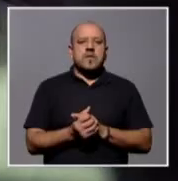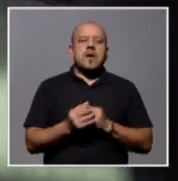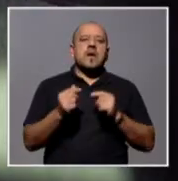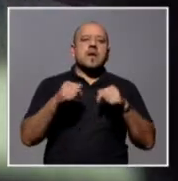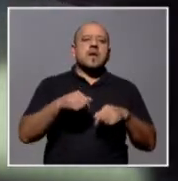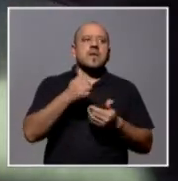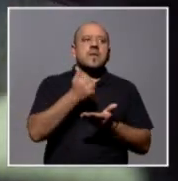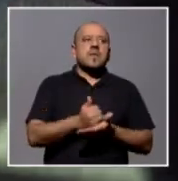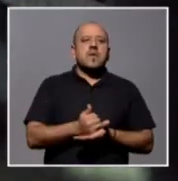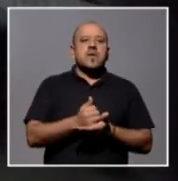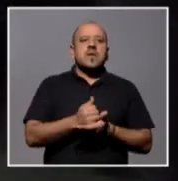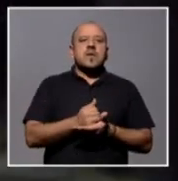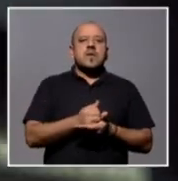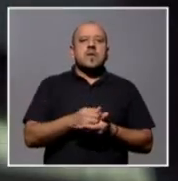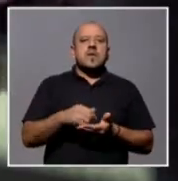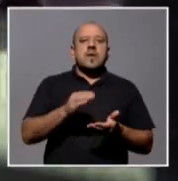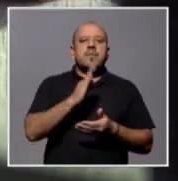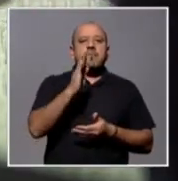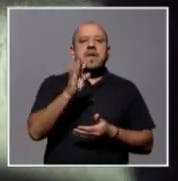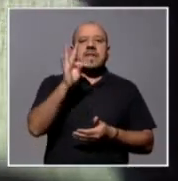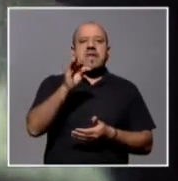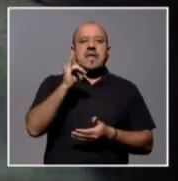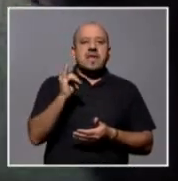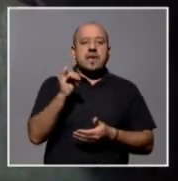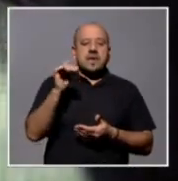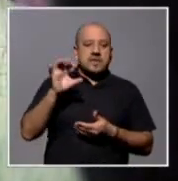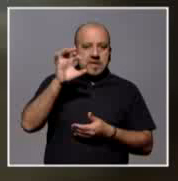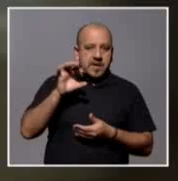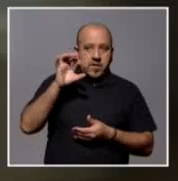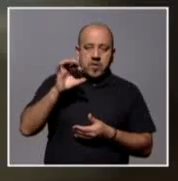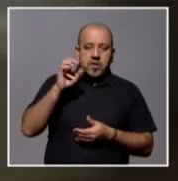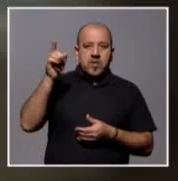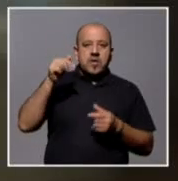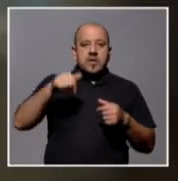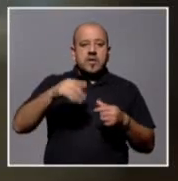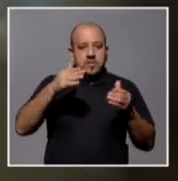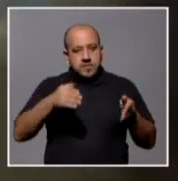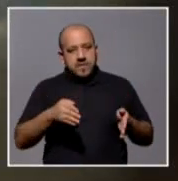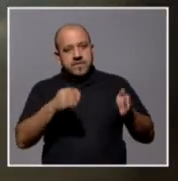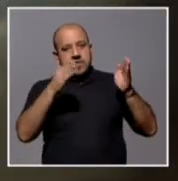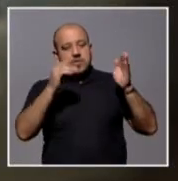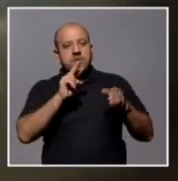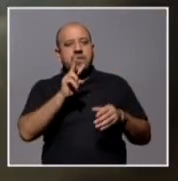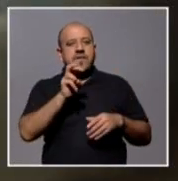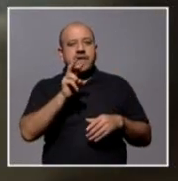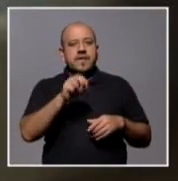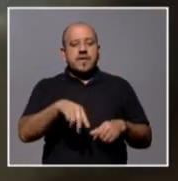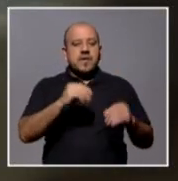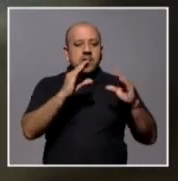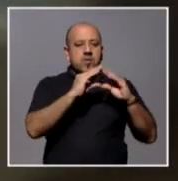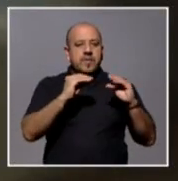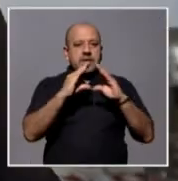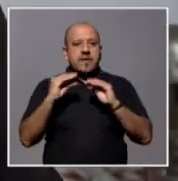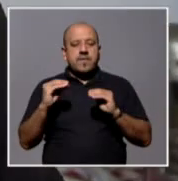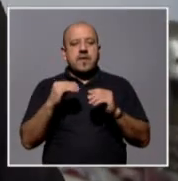Estamos en el Parque Tecnológico Industrial del Cerro, en el edificio verde. Somos una cooperativa de